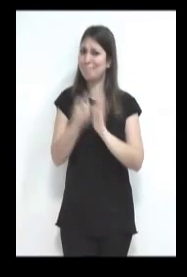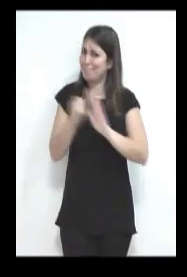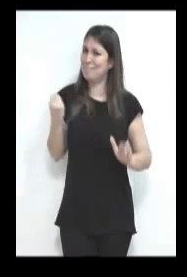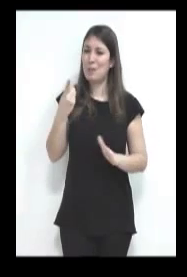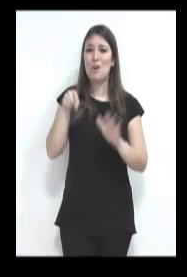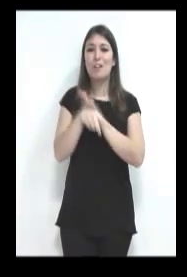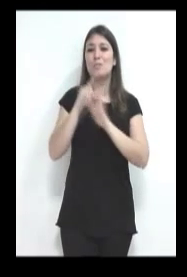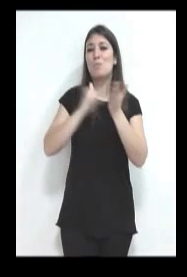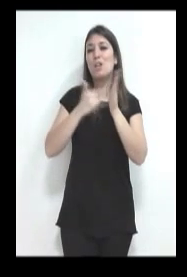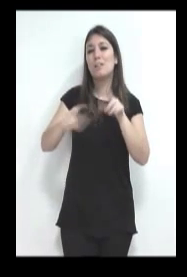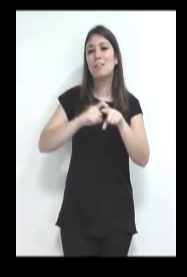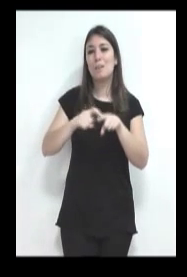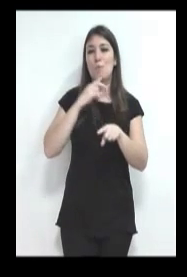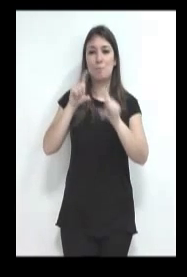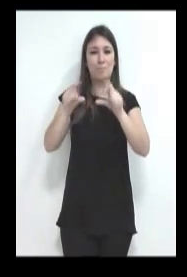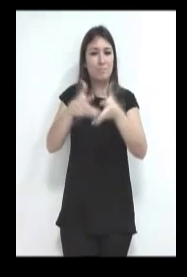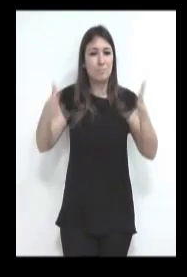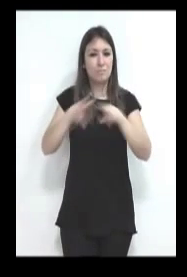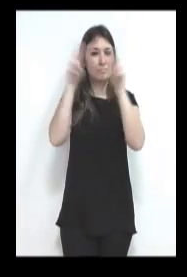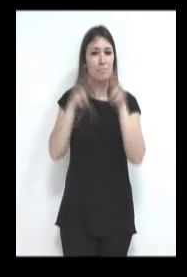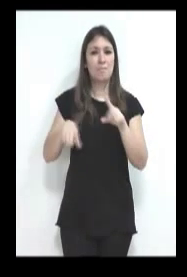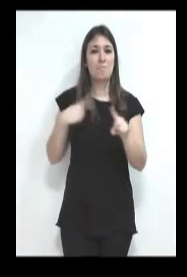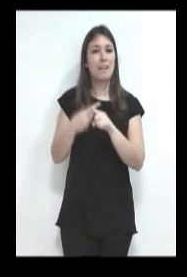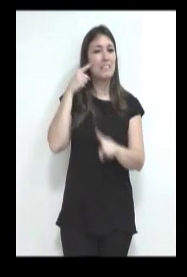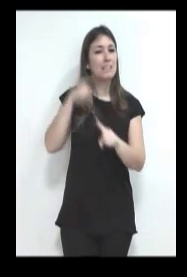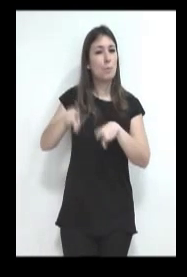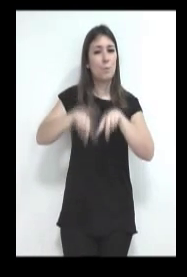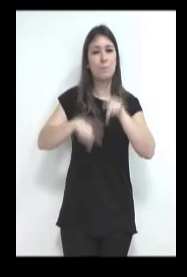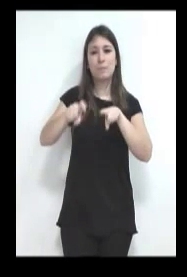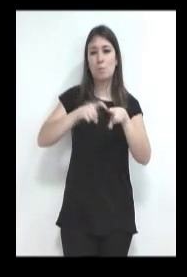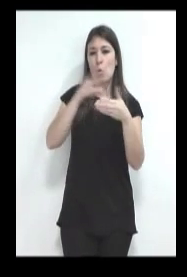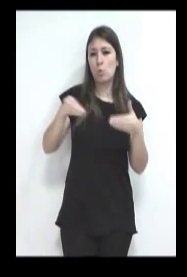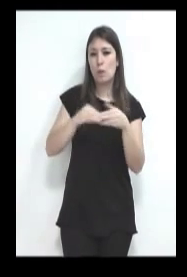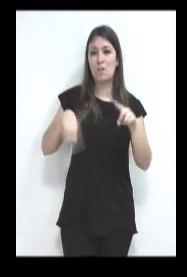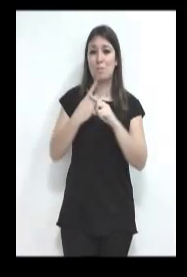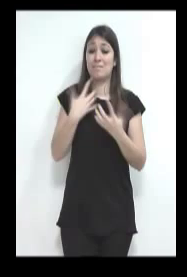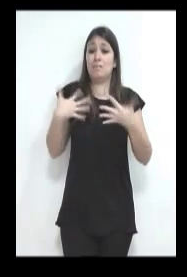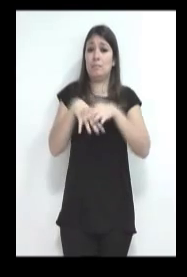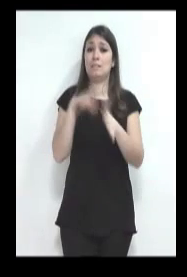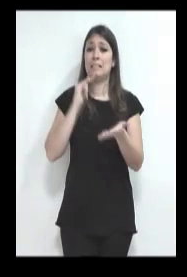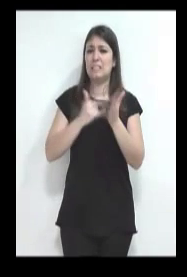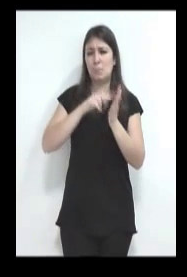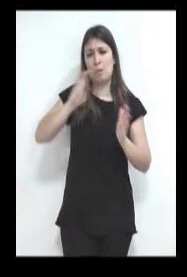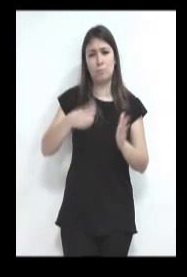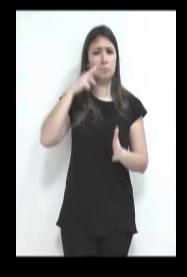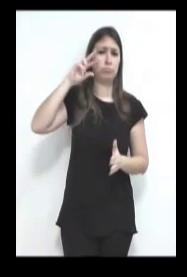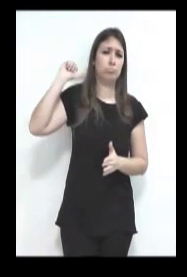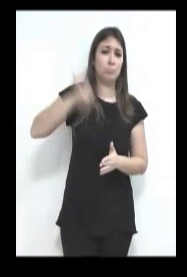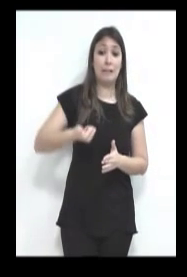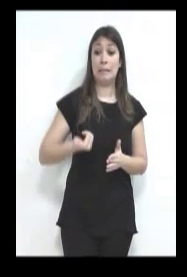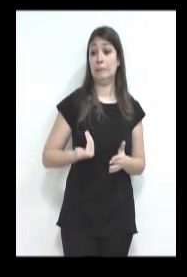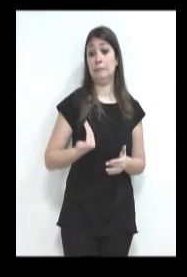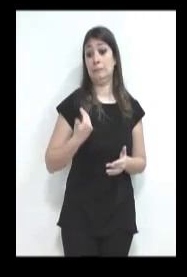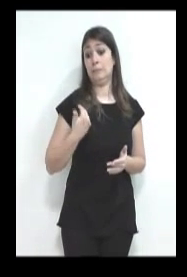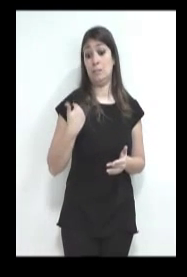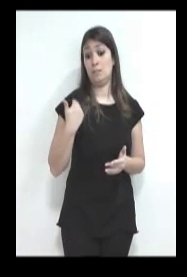de proyectos en multinacionales y con enfoques a usuarios masivos y con integración de sistemas, etcétera. Y bueno, más recientemente,